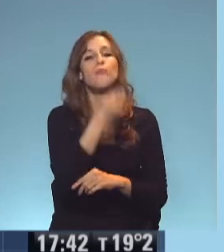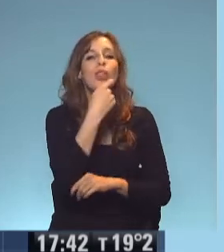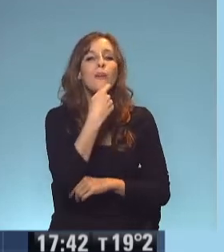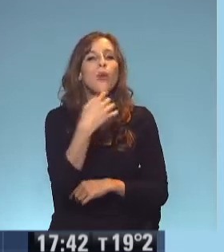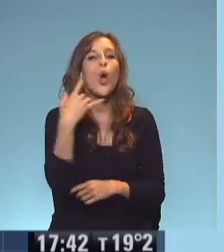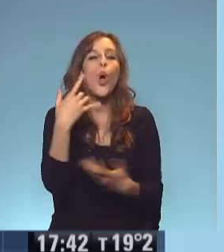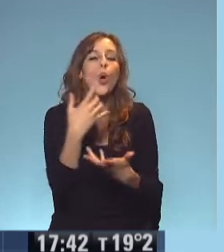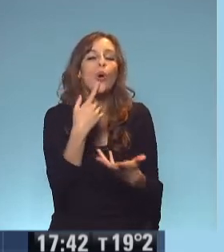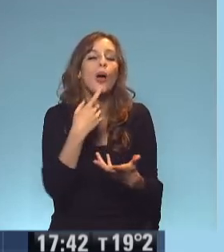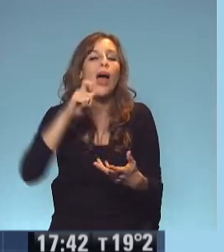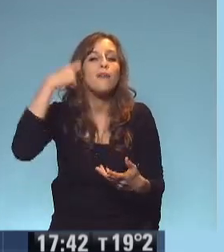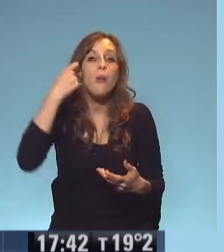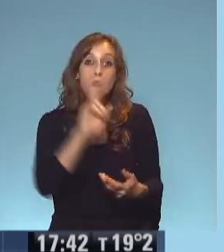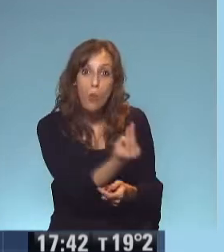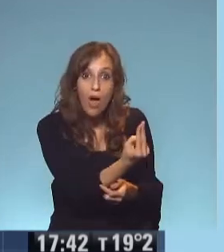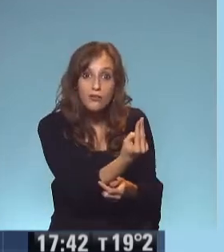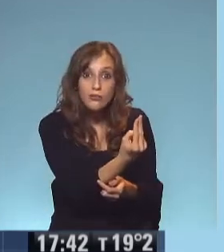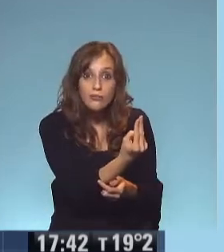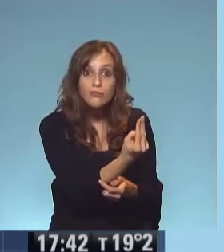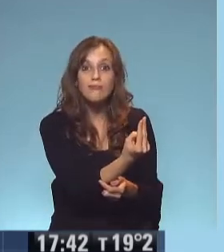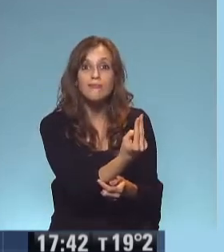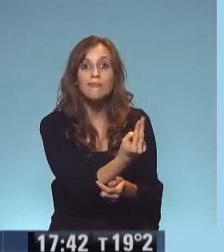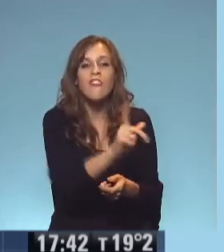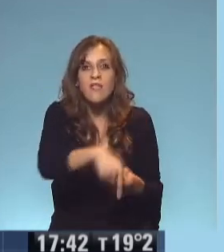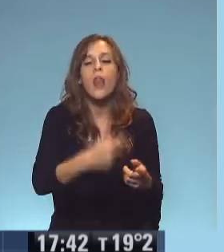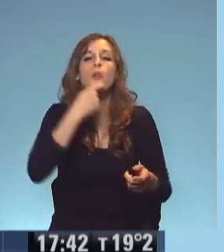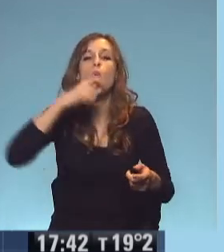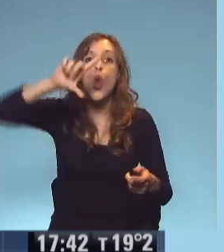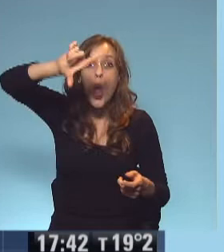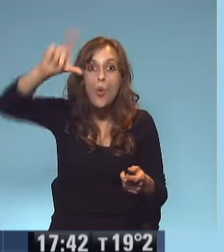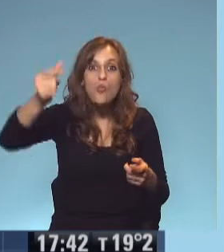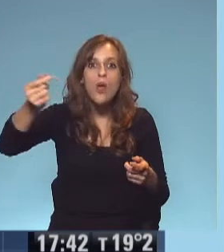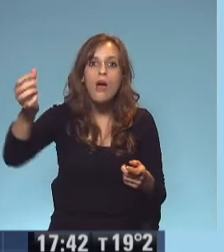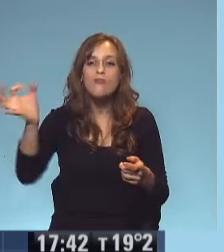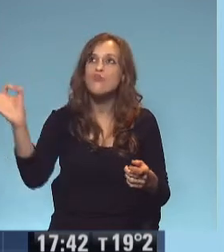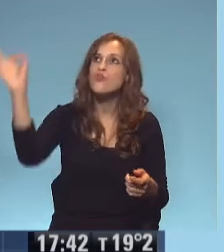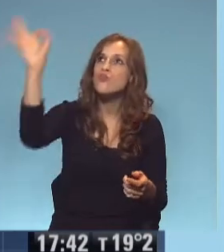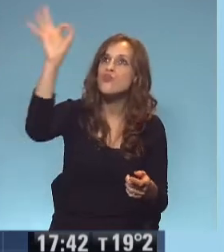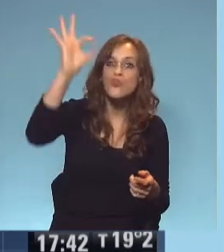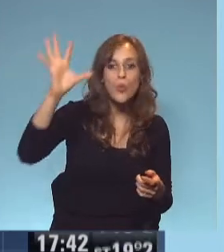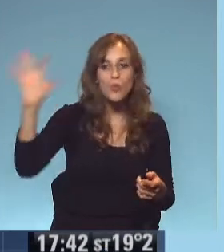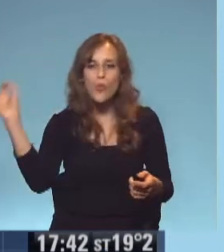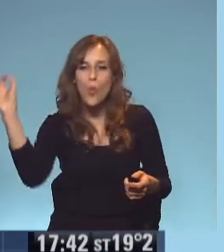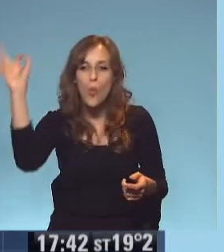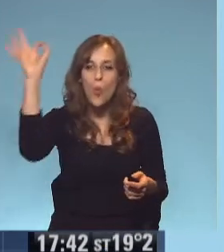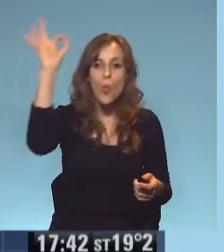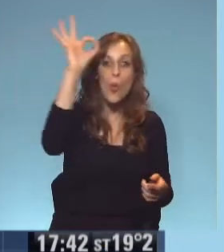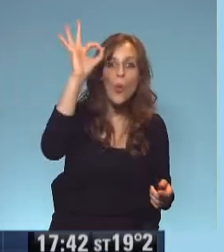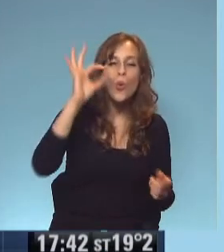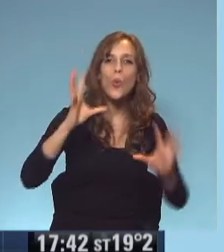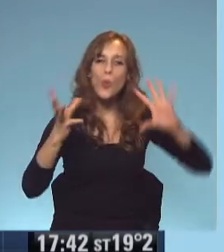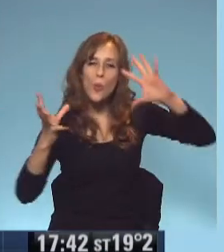campo. Y como la luna se mueve en el cielo, eso explicaría que la luz reflejada también se